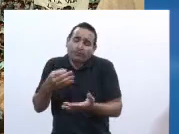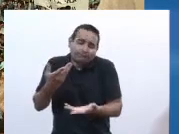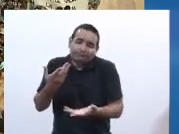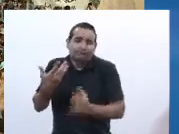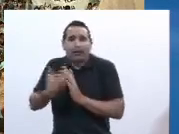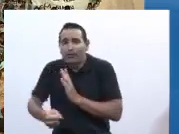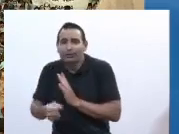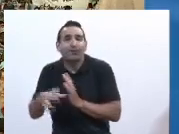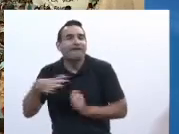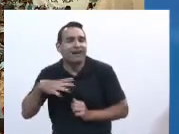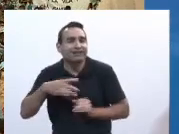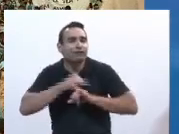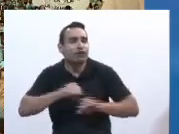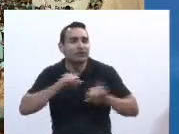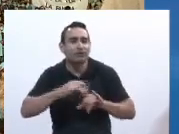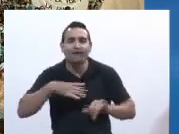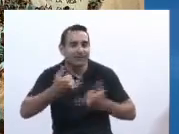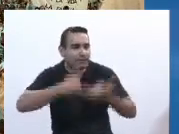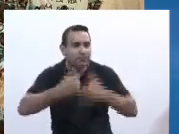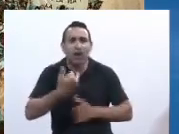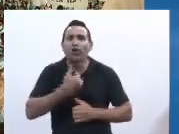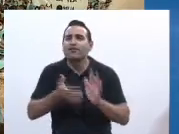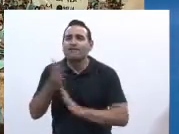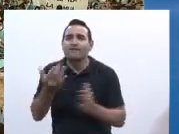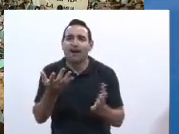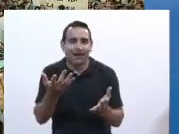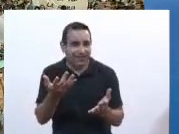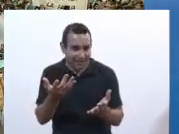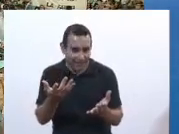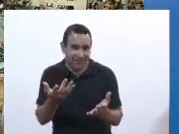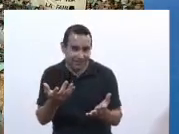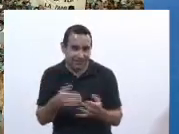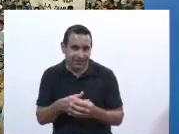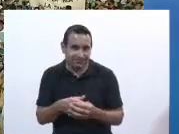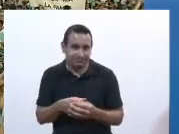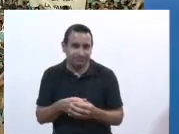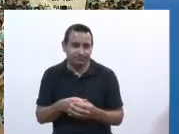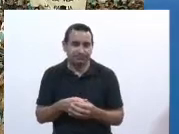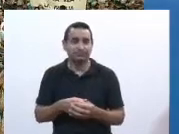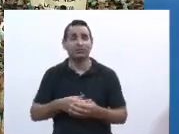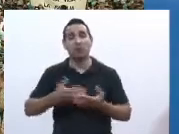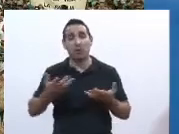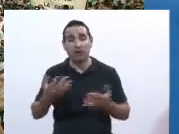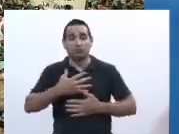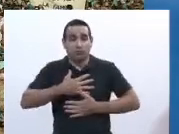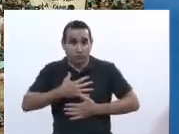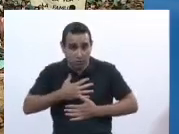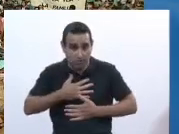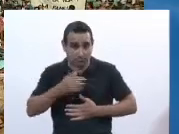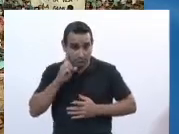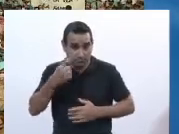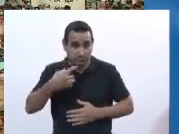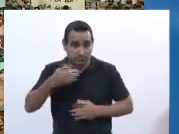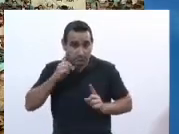no informarse, no saber a dónde concurrir. Por eso, según mis convicciones, yo creo